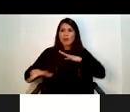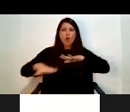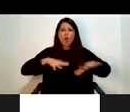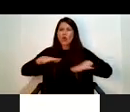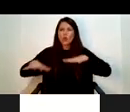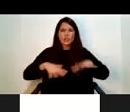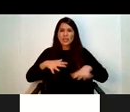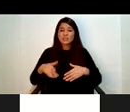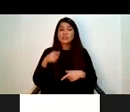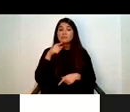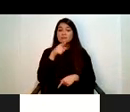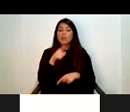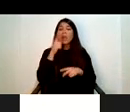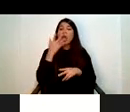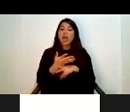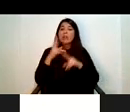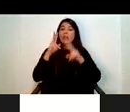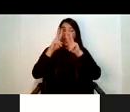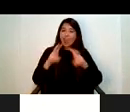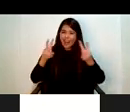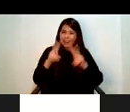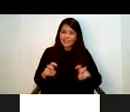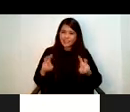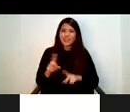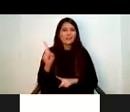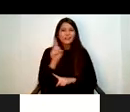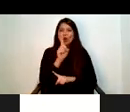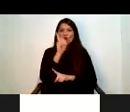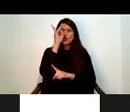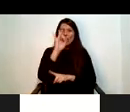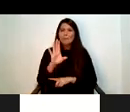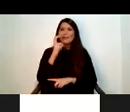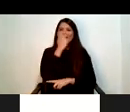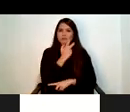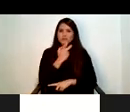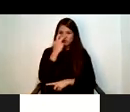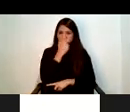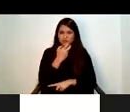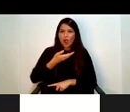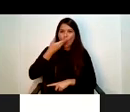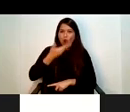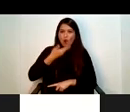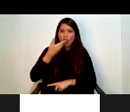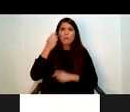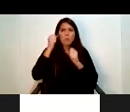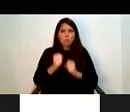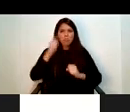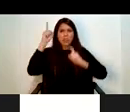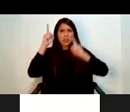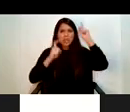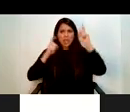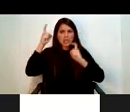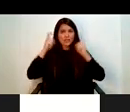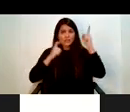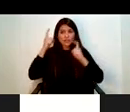Y tenemos que acá analizar de que no solo va a ser el lenguaje oral, puede ser gestos, puede